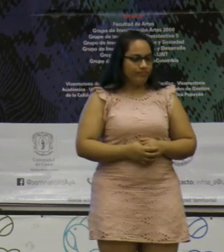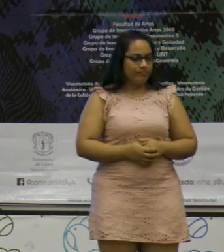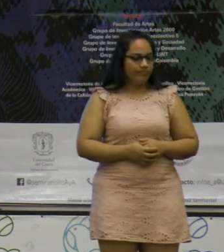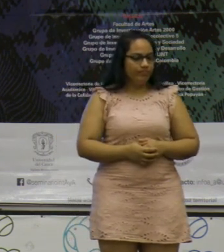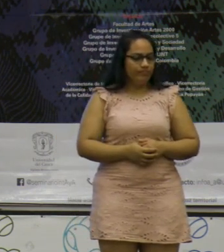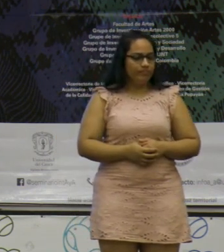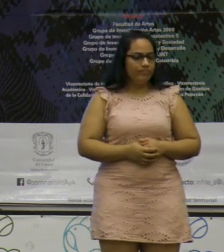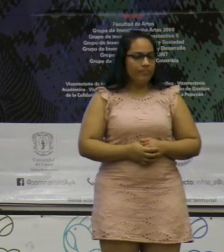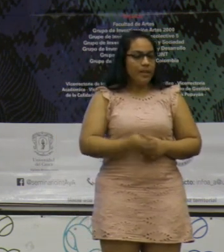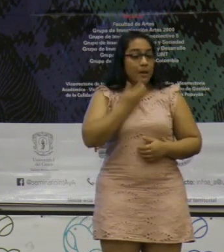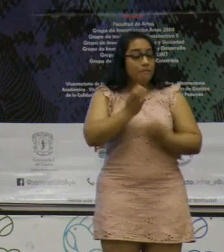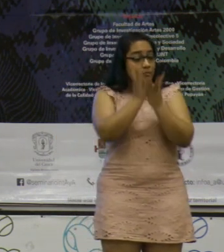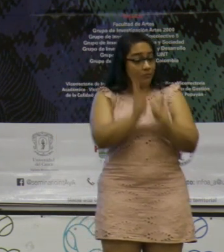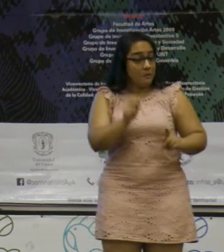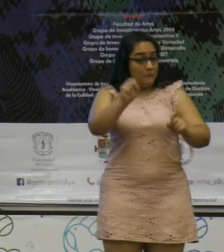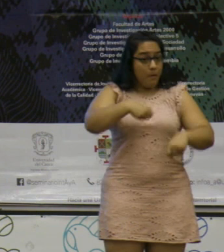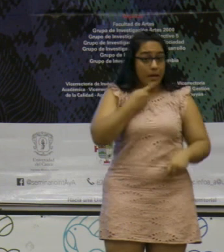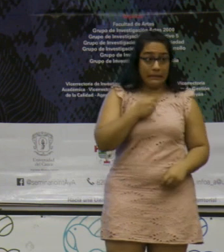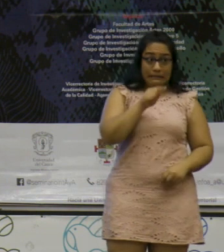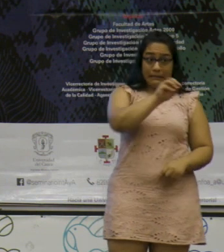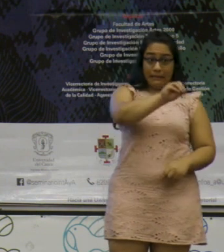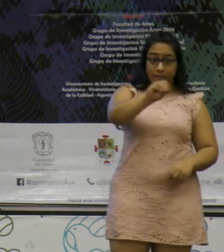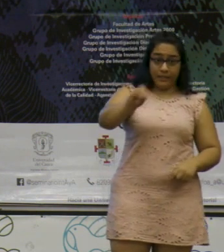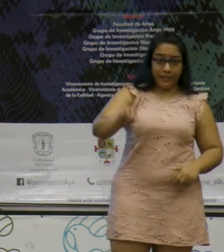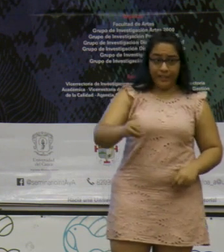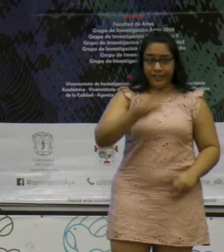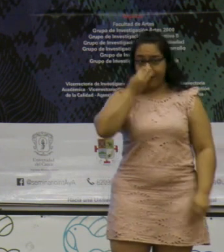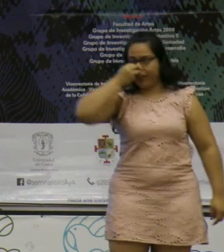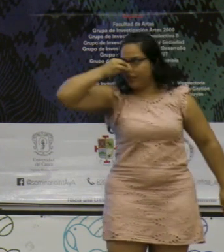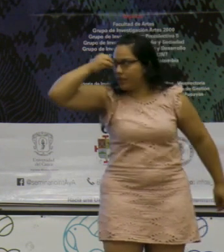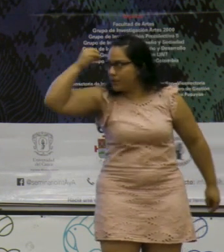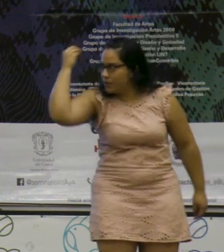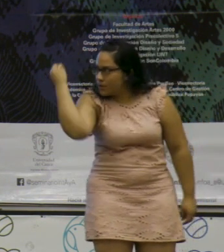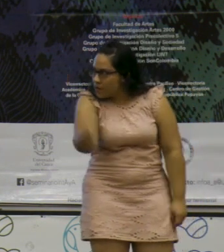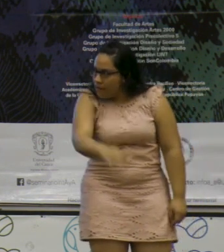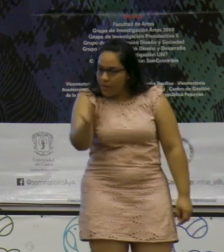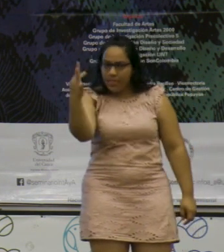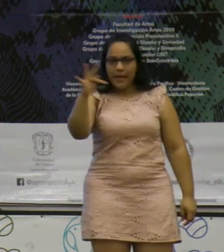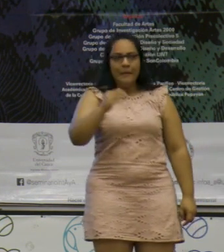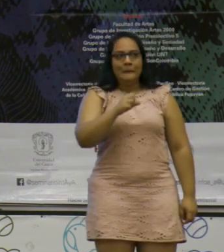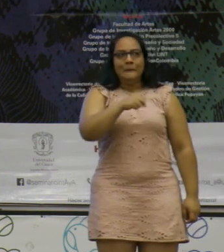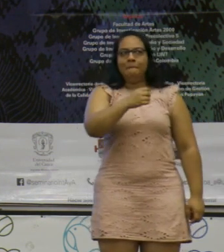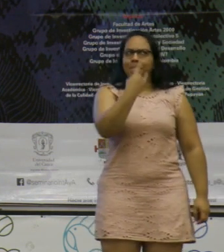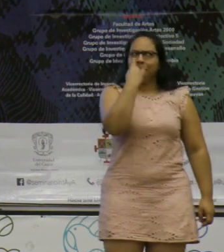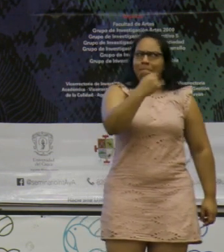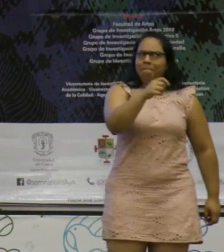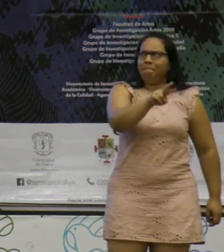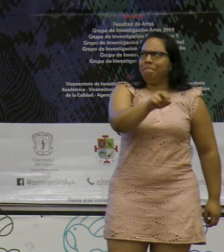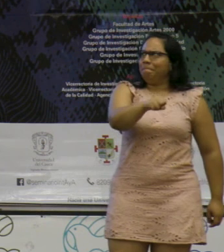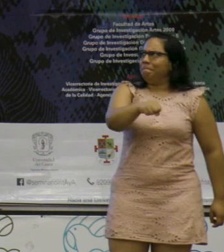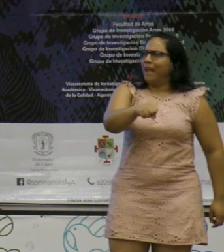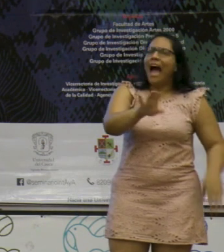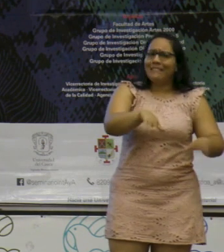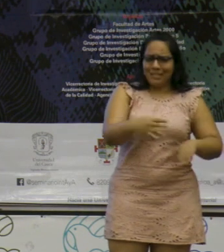Cuando uno está encartado con un estudiante al que no le puede decir tu trabajo es una putería, le dice, es interesante.